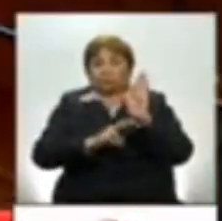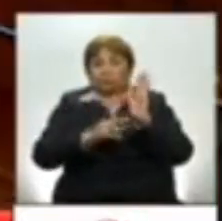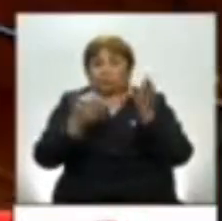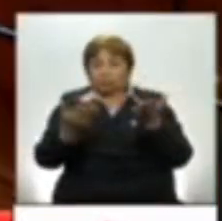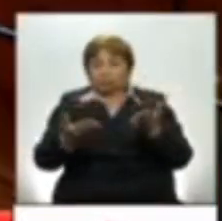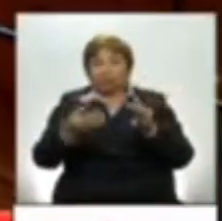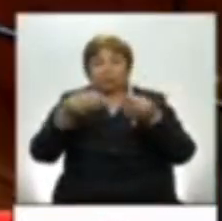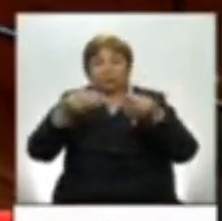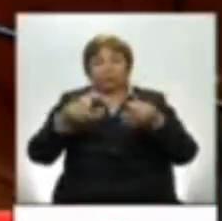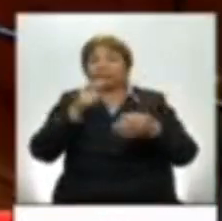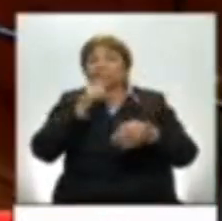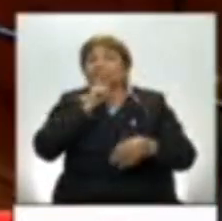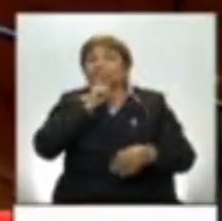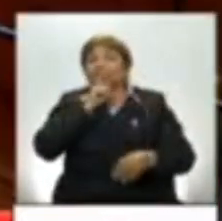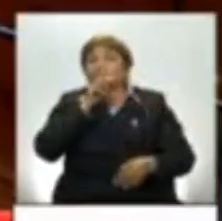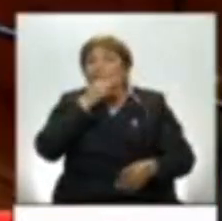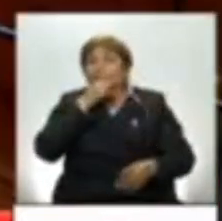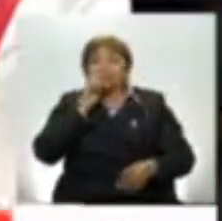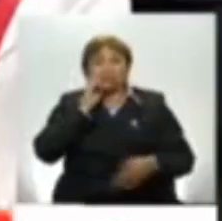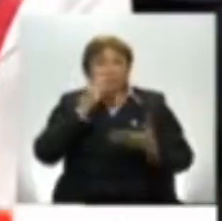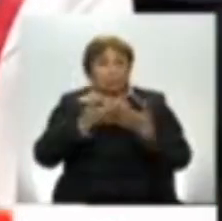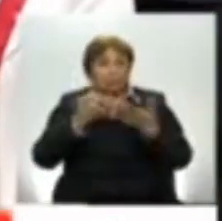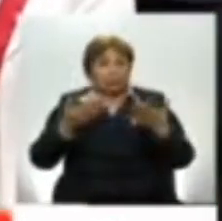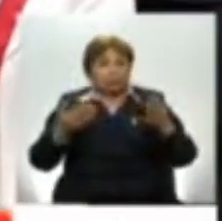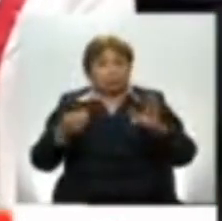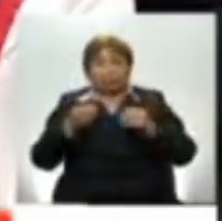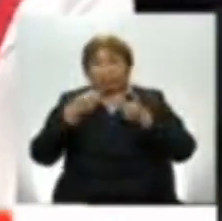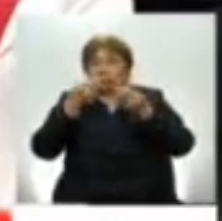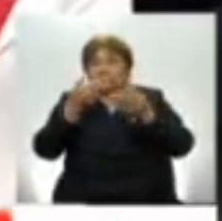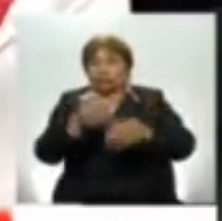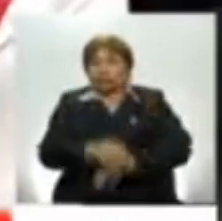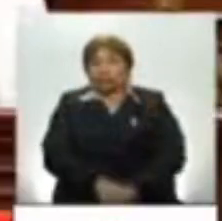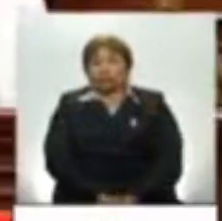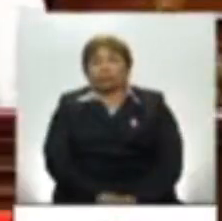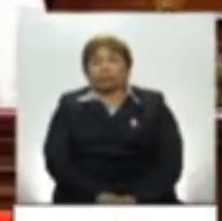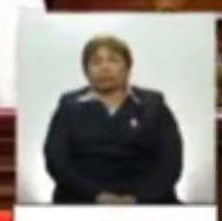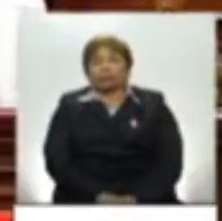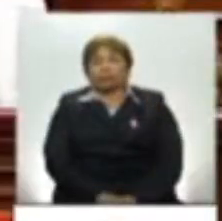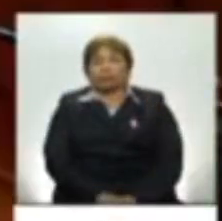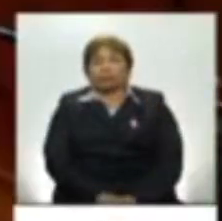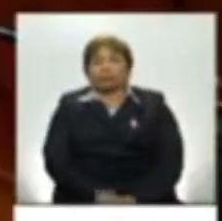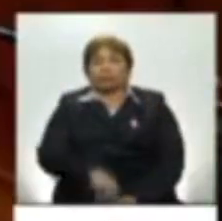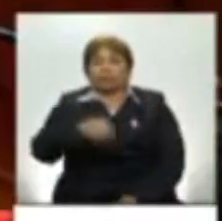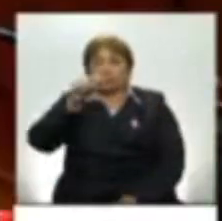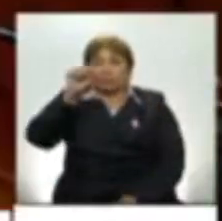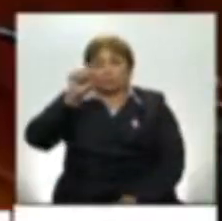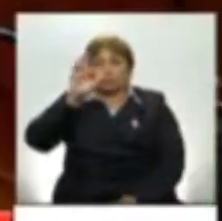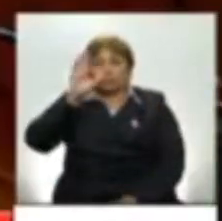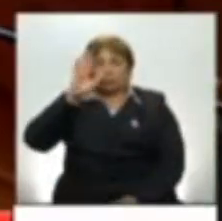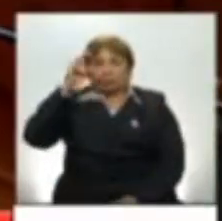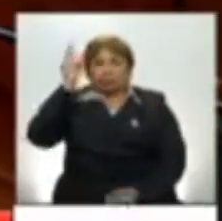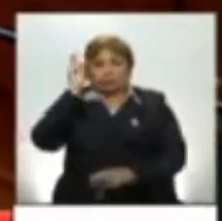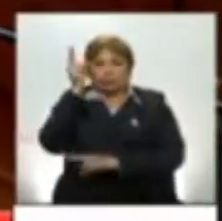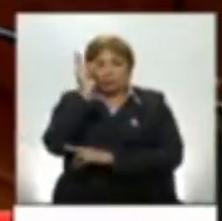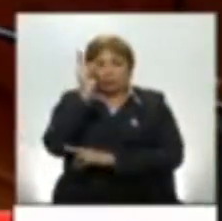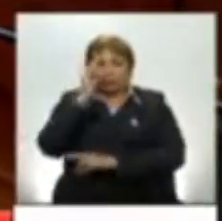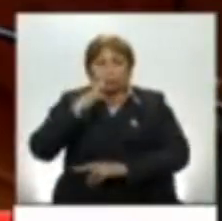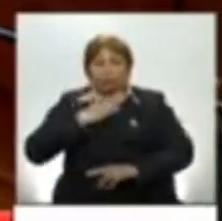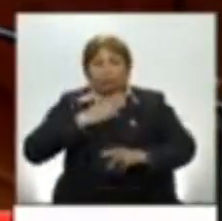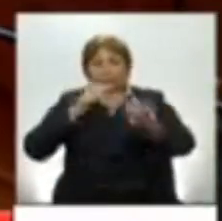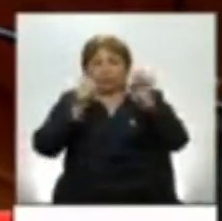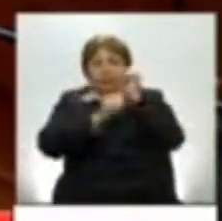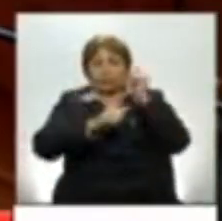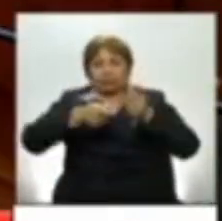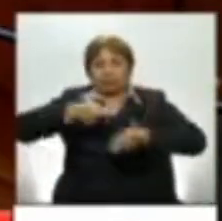vigentes y guardar secreto en los asuntos así conferidos? Por los maestros, por mis hermanos